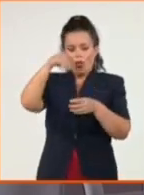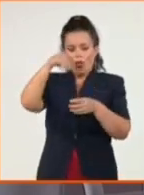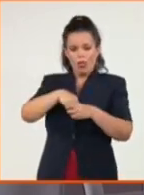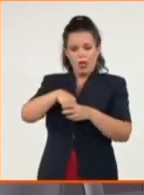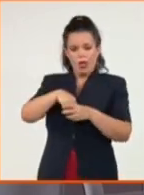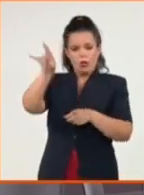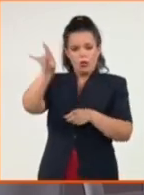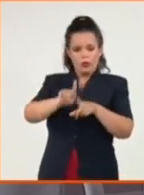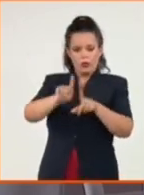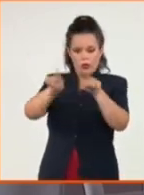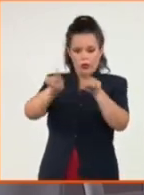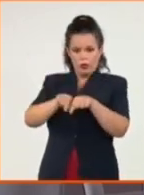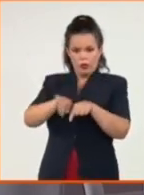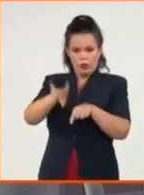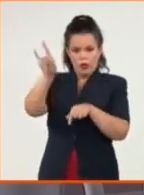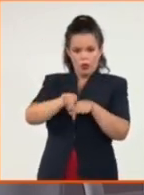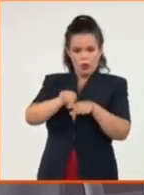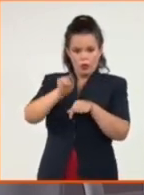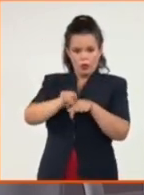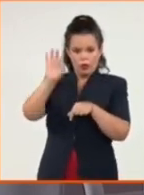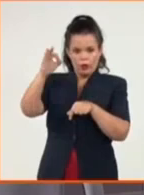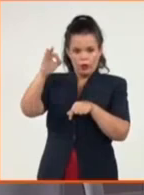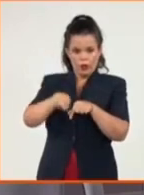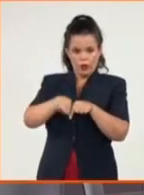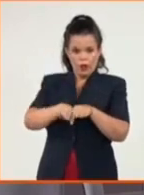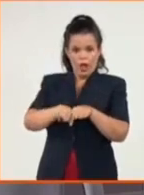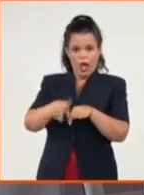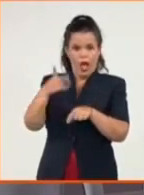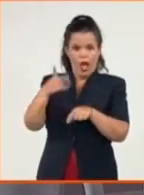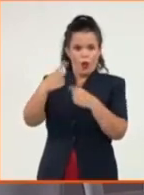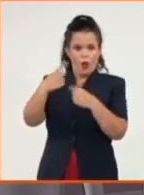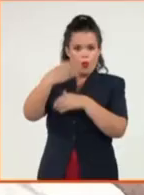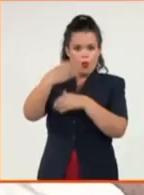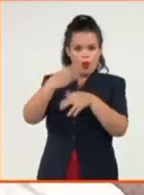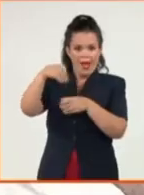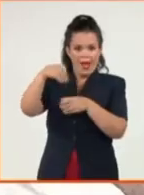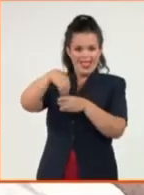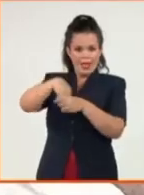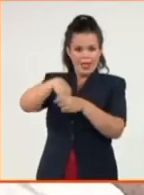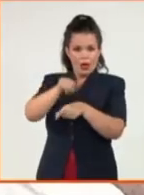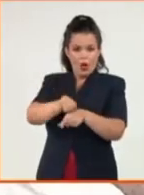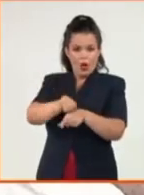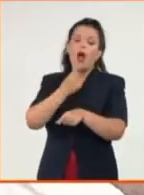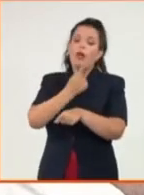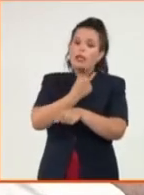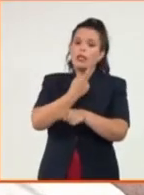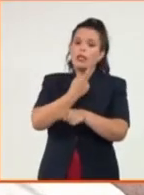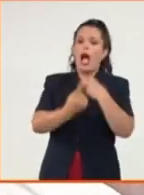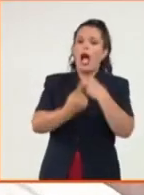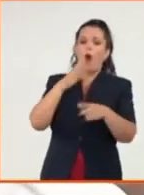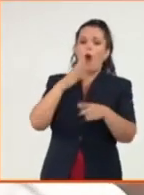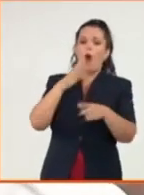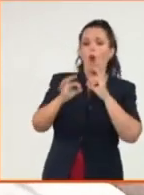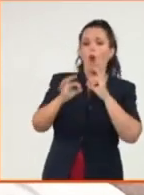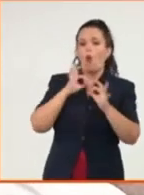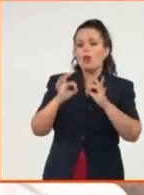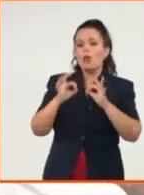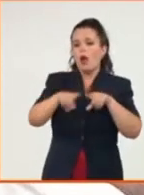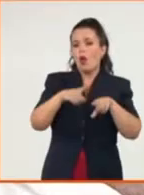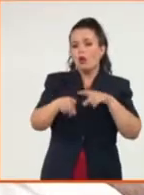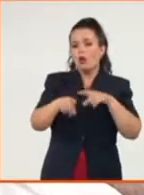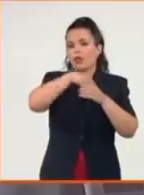sistema de puesta a tierra para proteger contra descarga eléctrica es generalmente de los 10 la inmensa mayoría de esos equipos si